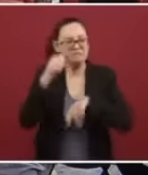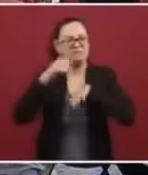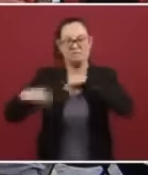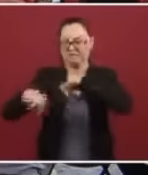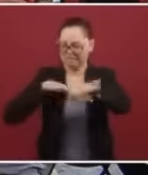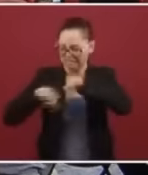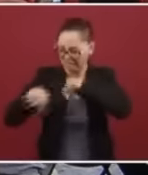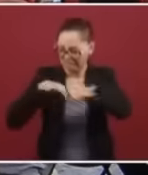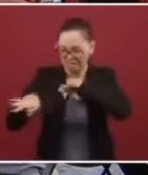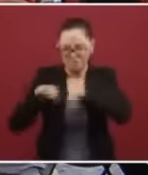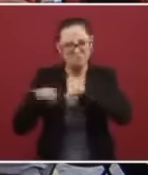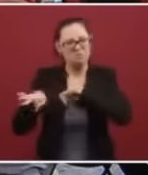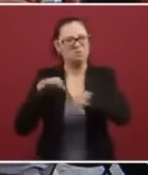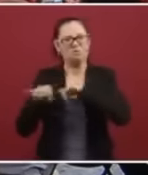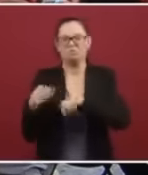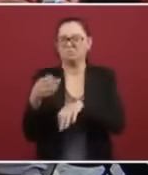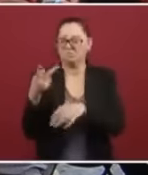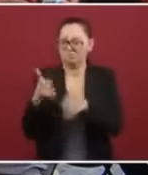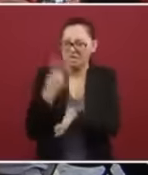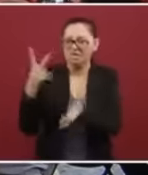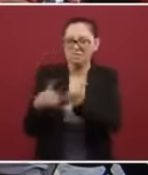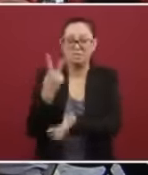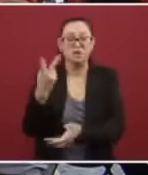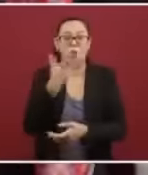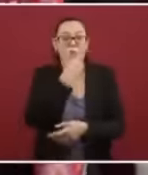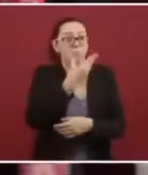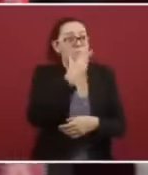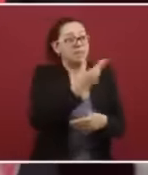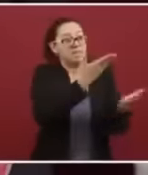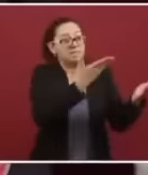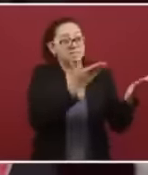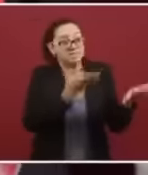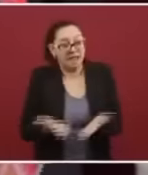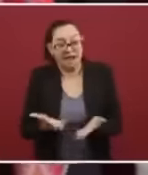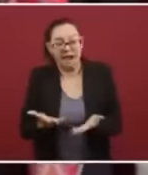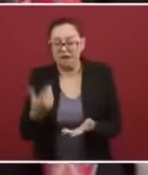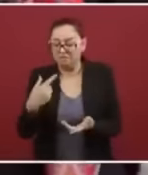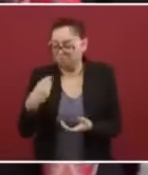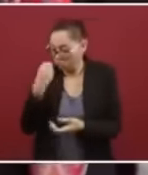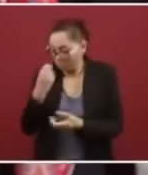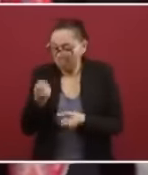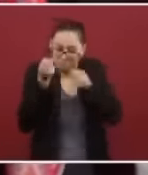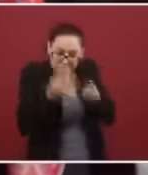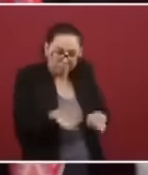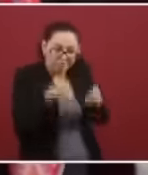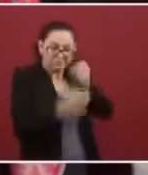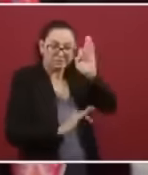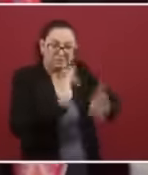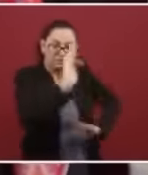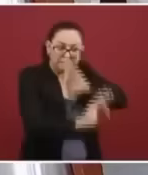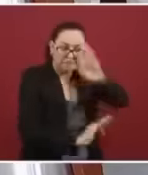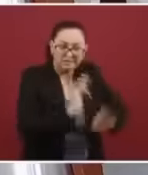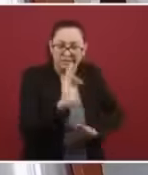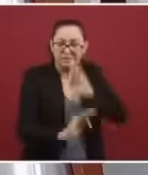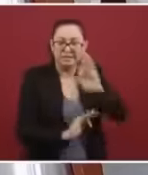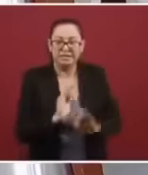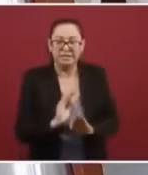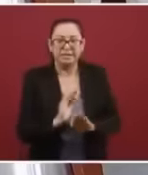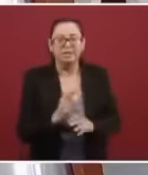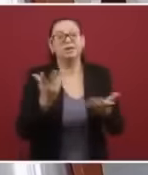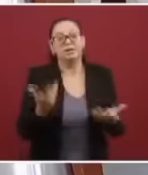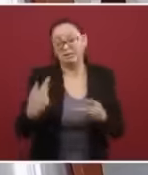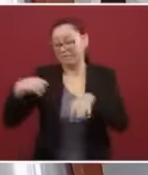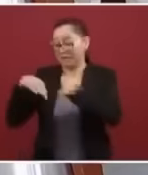que siempre llegan del trabajo cansados y les tenemos que dar de comer. En cambio, a nosotros no nos daban de comer, tenemos que darles de comer al marido, aparte de que